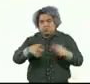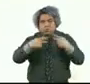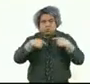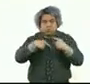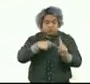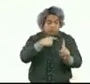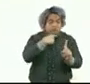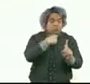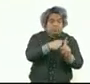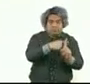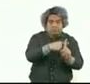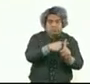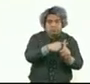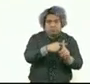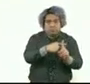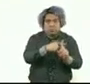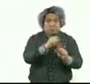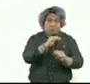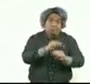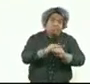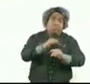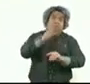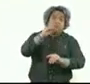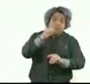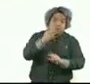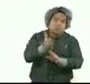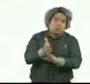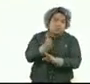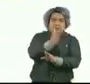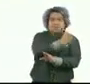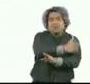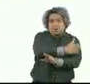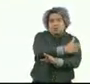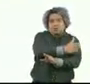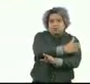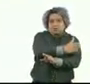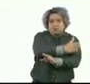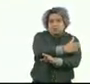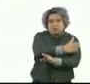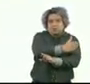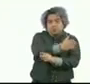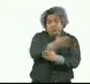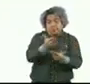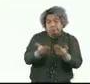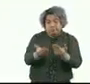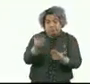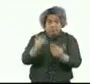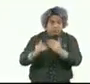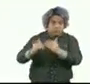decir, identificamos más del doble de casos positivos de los que llegamos a identificar en cualquier momento de la pandemia.